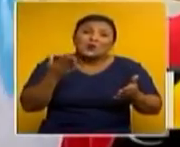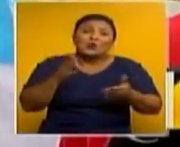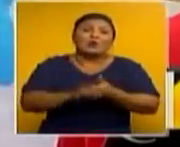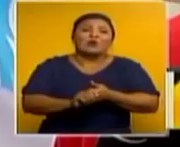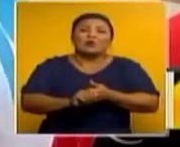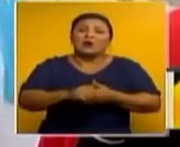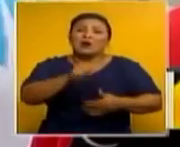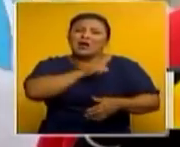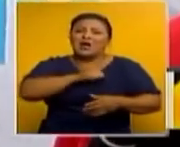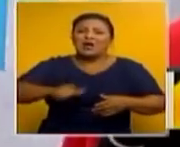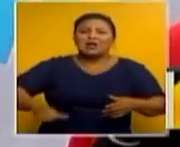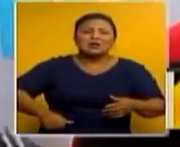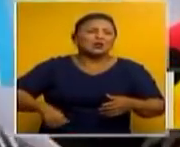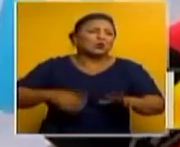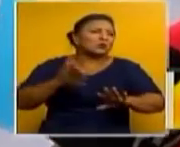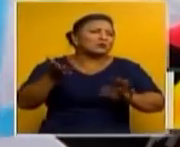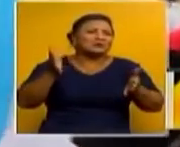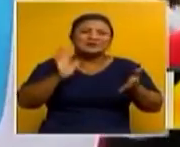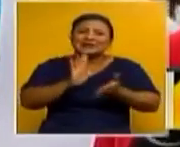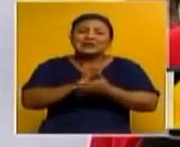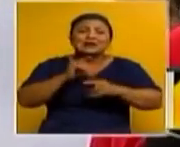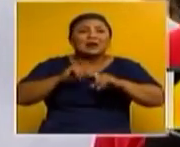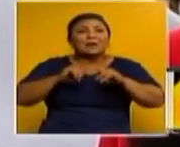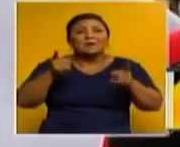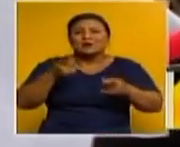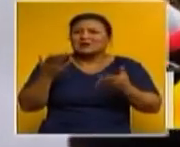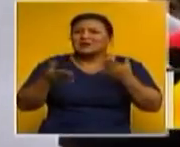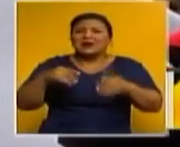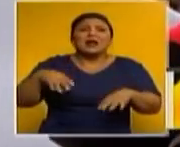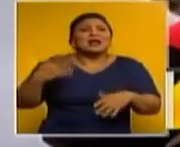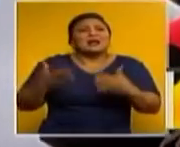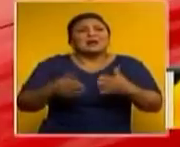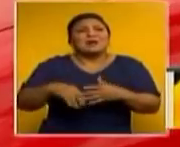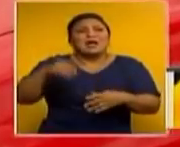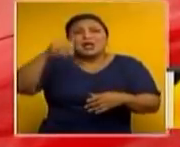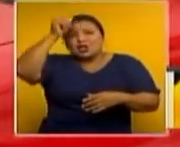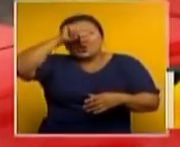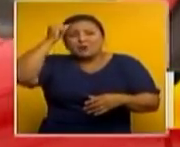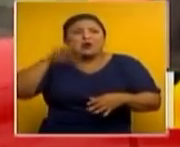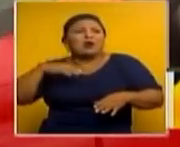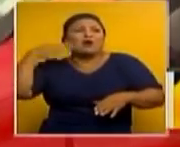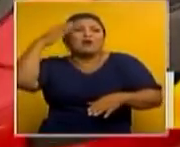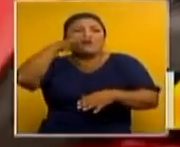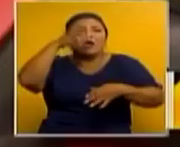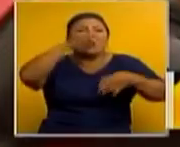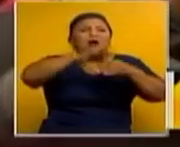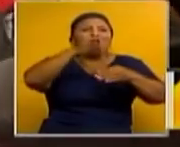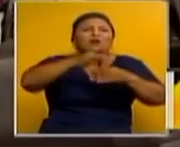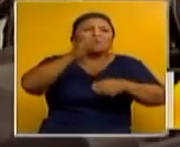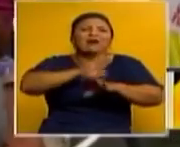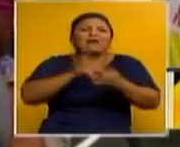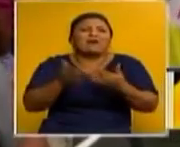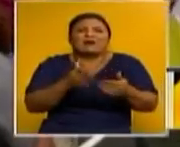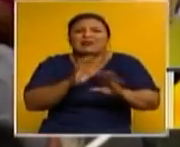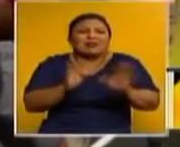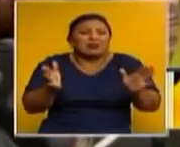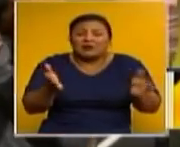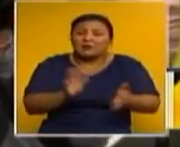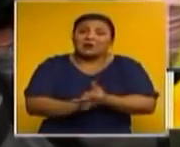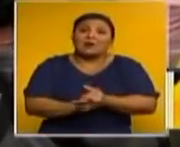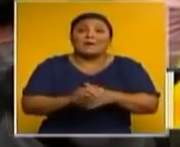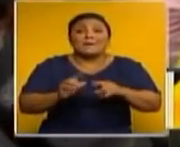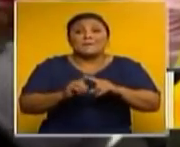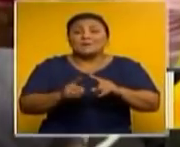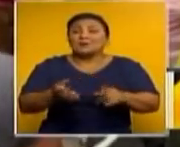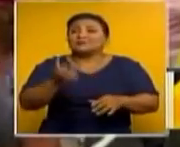como una actitud cívica y democrática, ¿no? Porque no es posible que la gente vaya el domingo a votar por votar. De esta forma, ambos grupos cerraron sus campañas para entrar en el